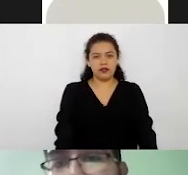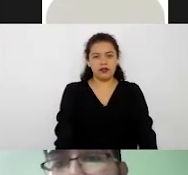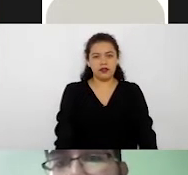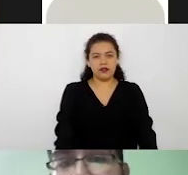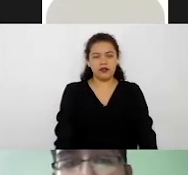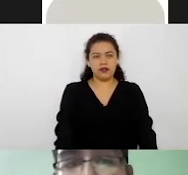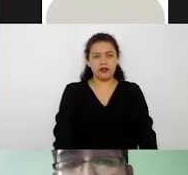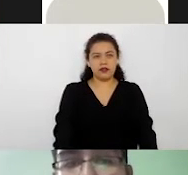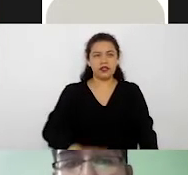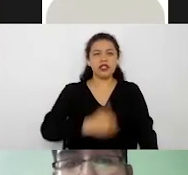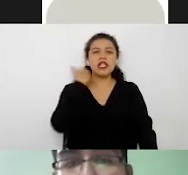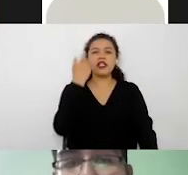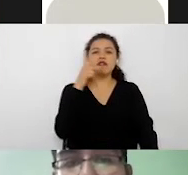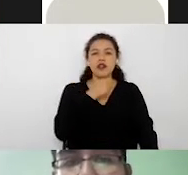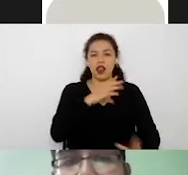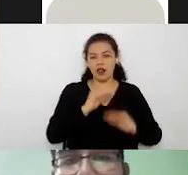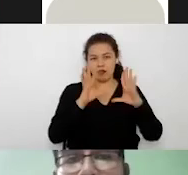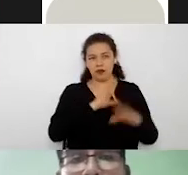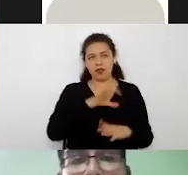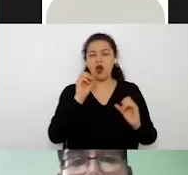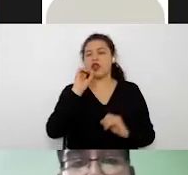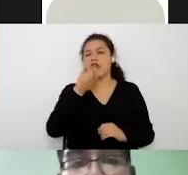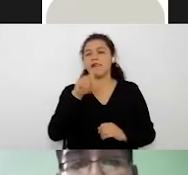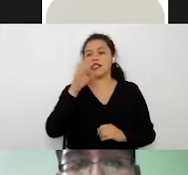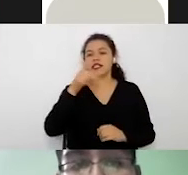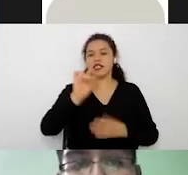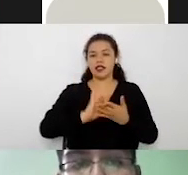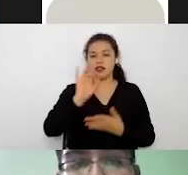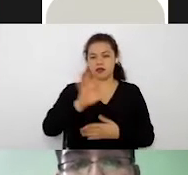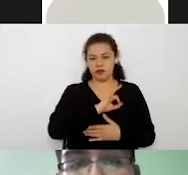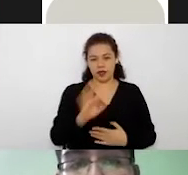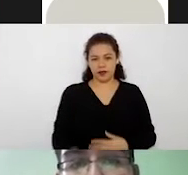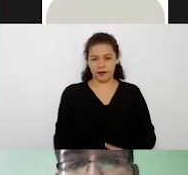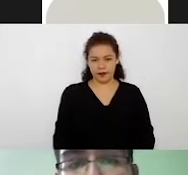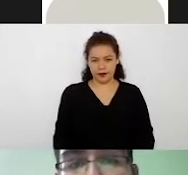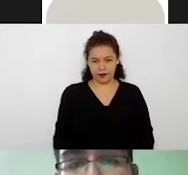Si gustan, pueden activar sus micrófonos o bien colocar la pregunta a través del chat.